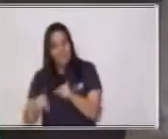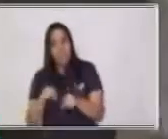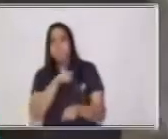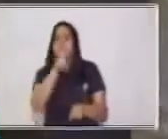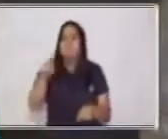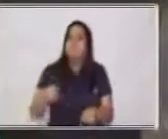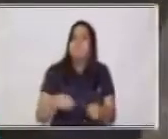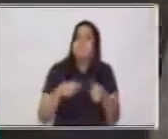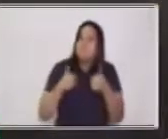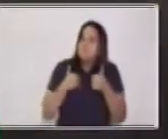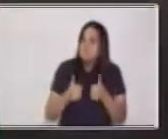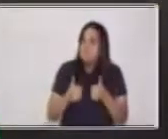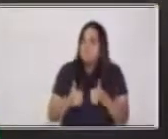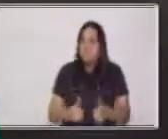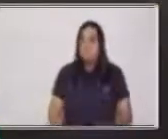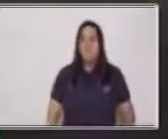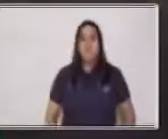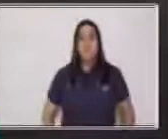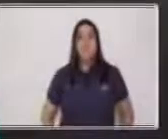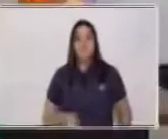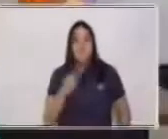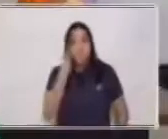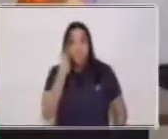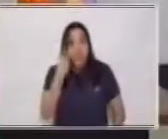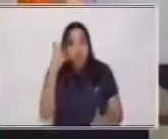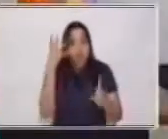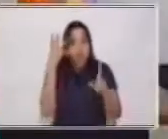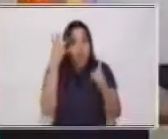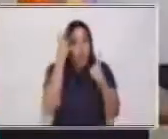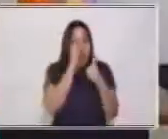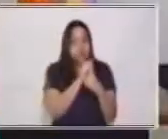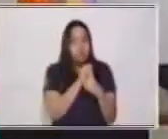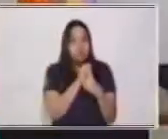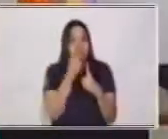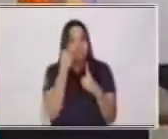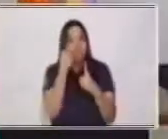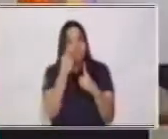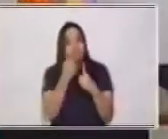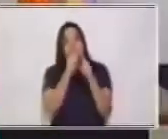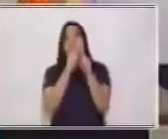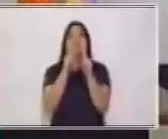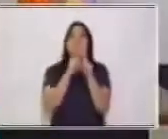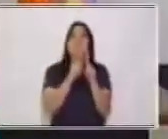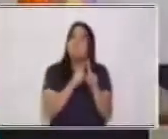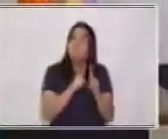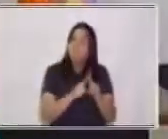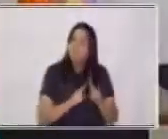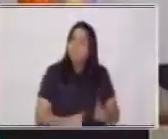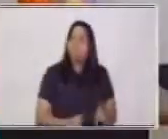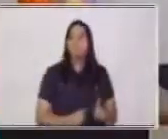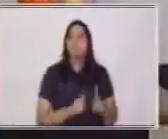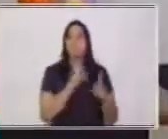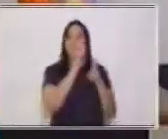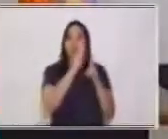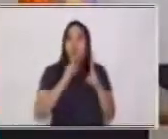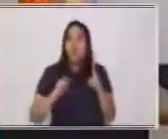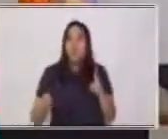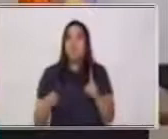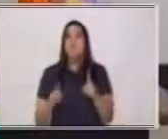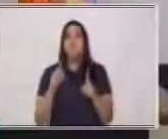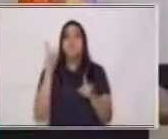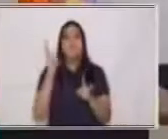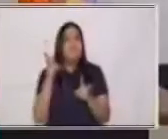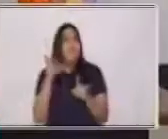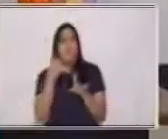hecho? Muy bien. ¿Se dan cuenta? Entonces, los diferentes tipos de oración son los que nosotros utilizamos